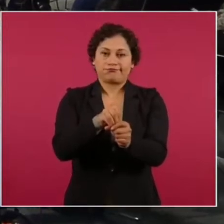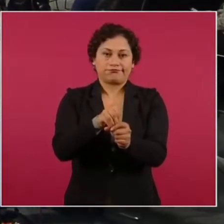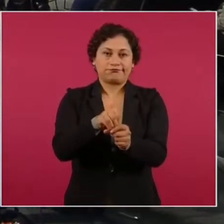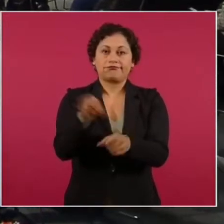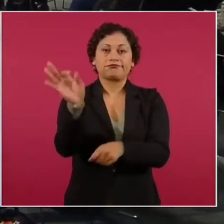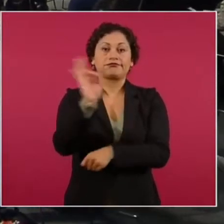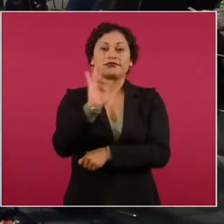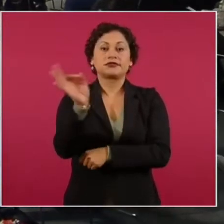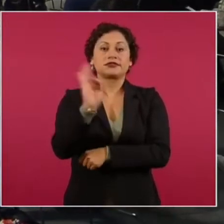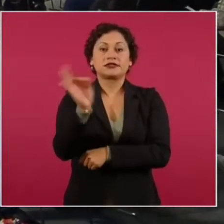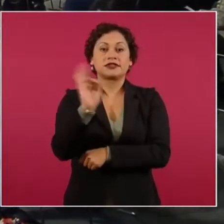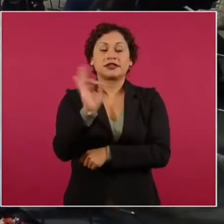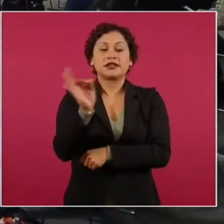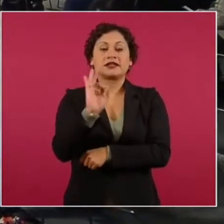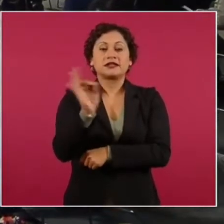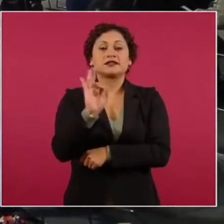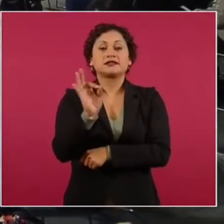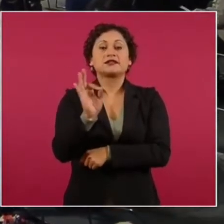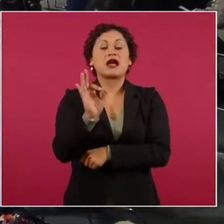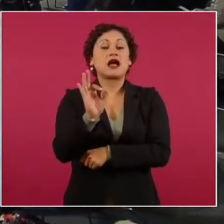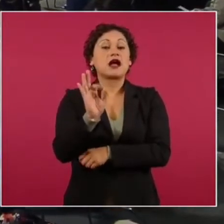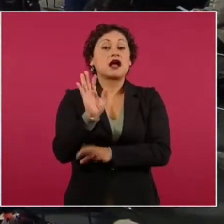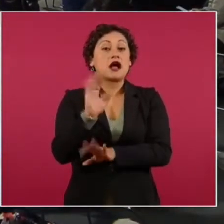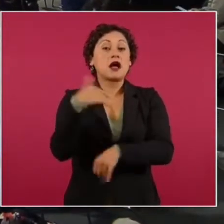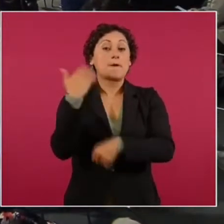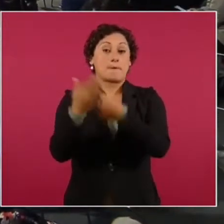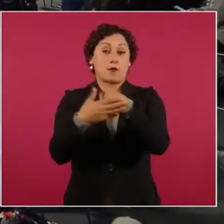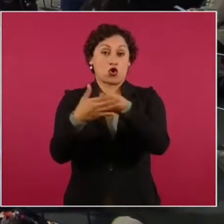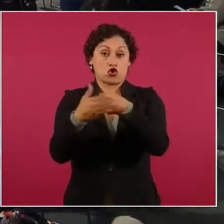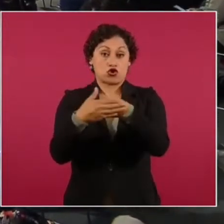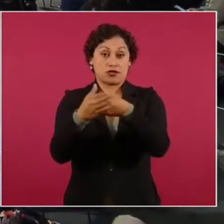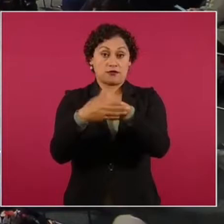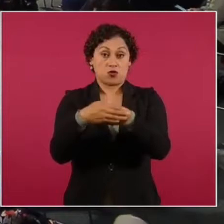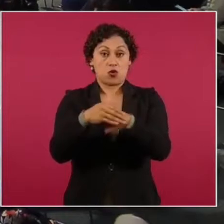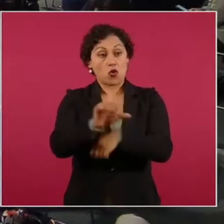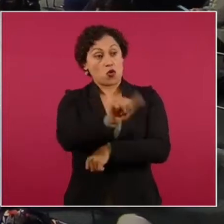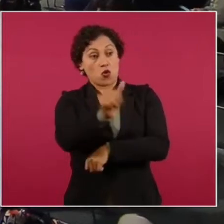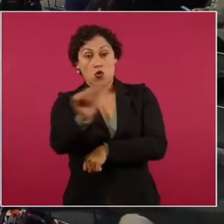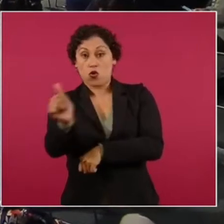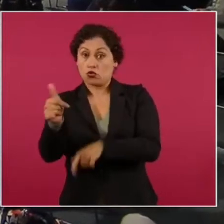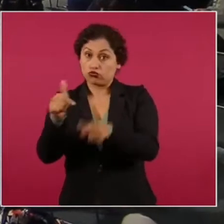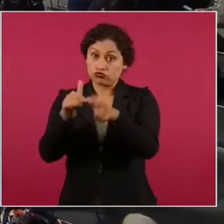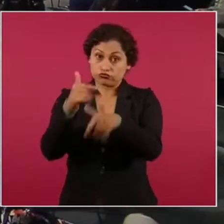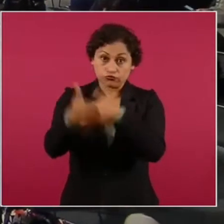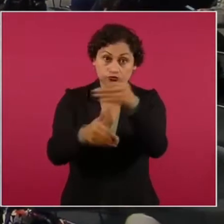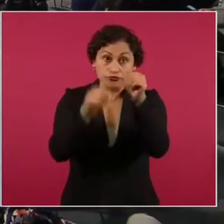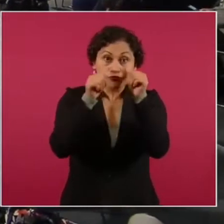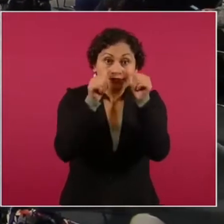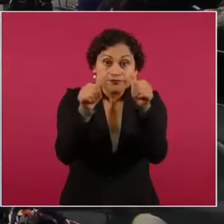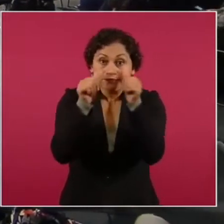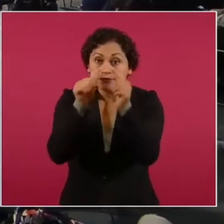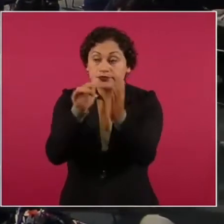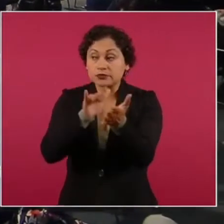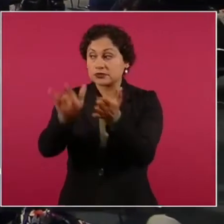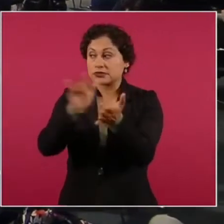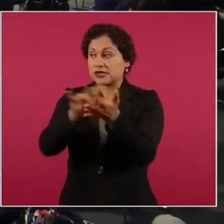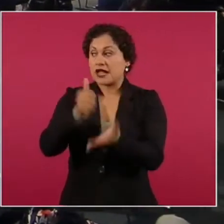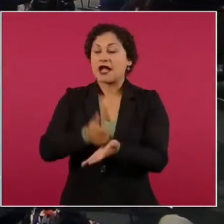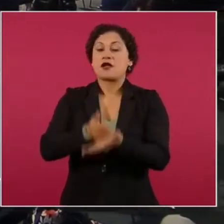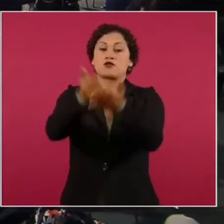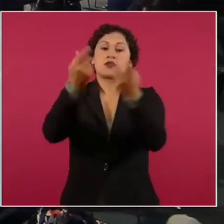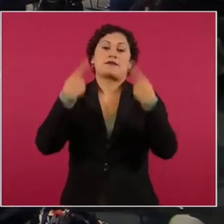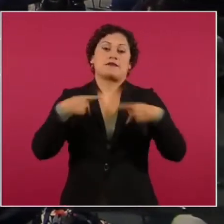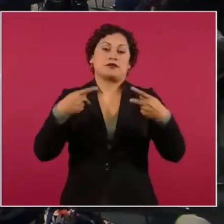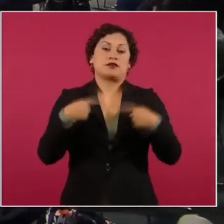a seguir, tienen que continuar ayudando a la gente. Todo esto pues fue parte de